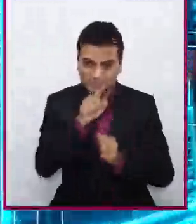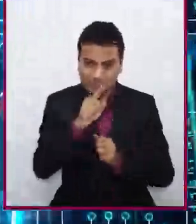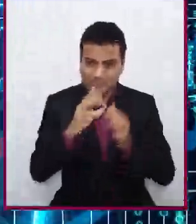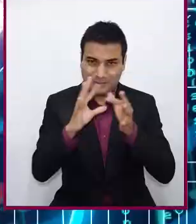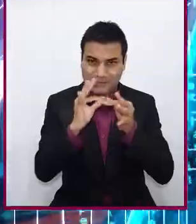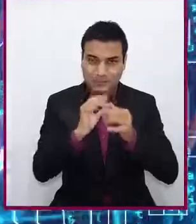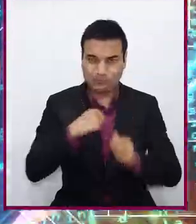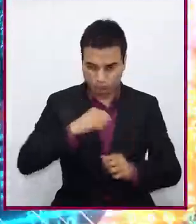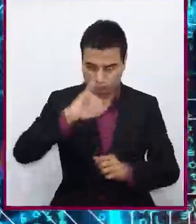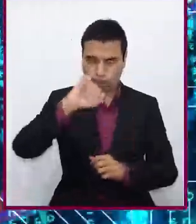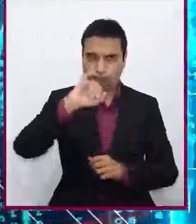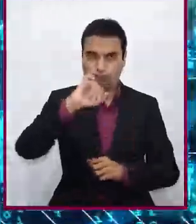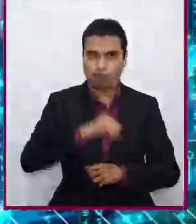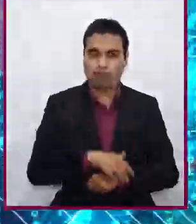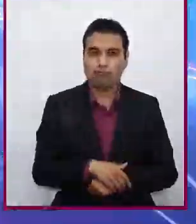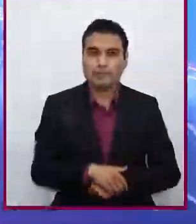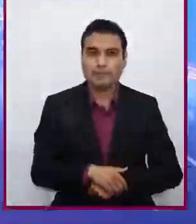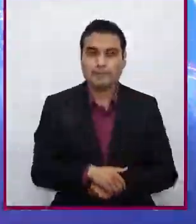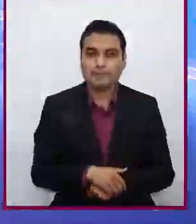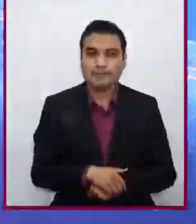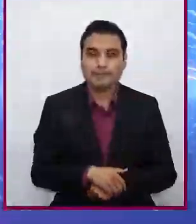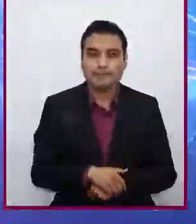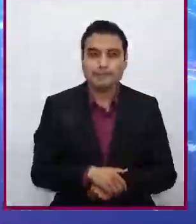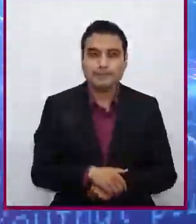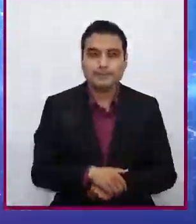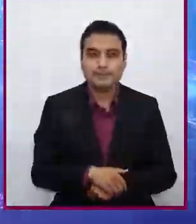y en contra está algo